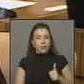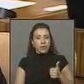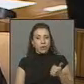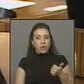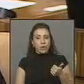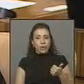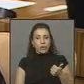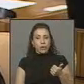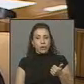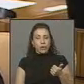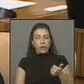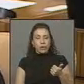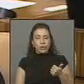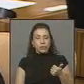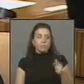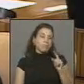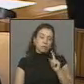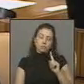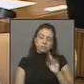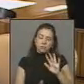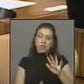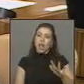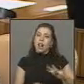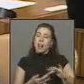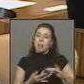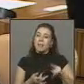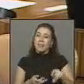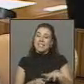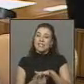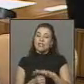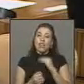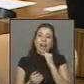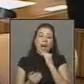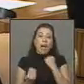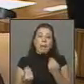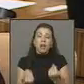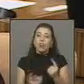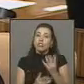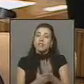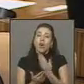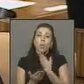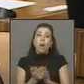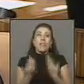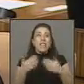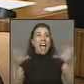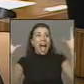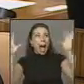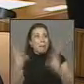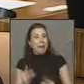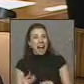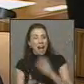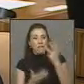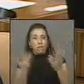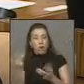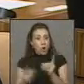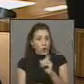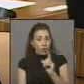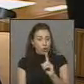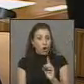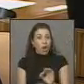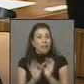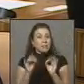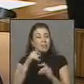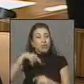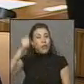Perdón. Lamentablemente, la situación de emergencia no termina cuando se controla y extingue el fuego, especialmente para los